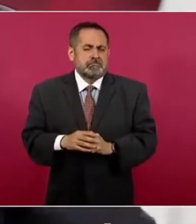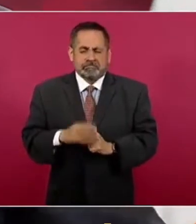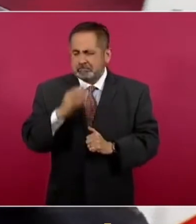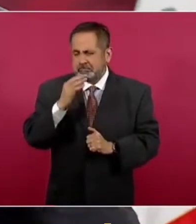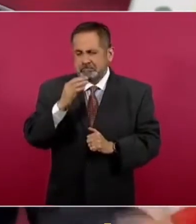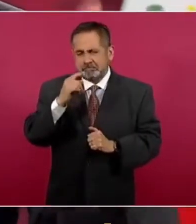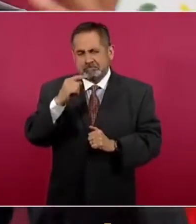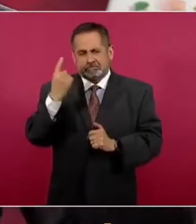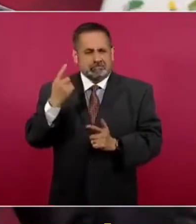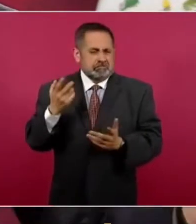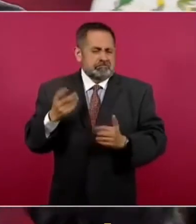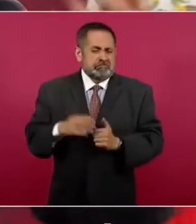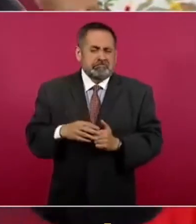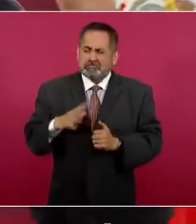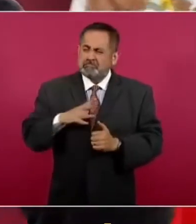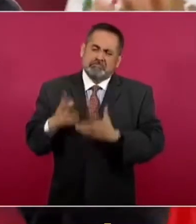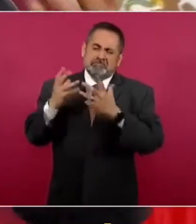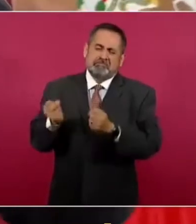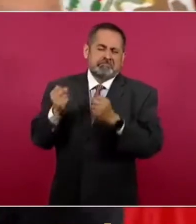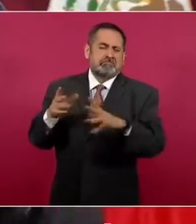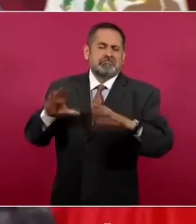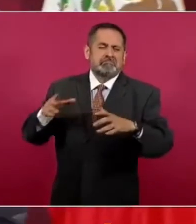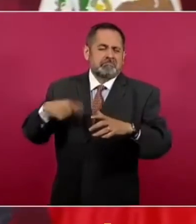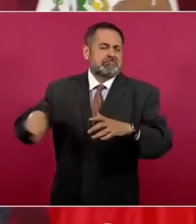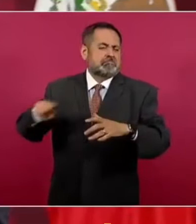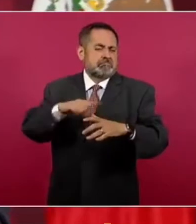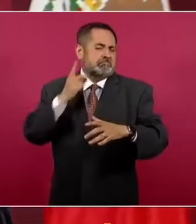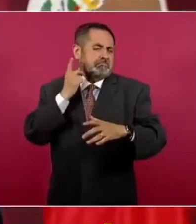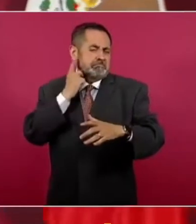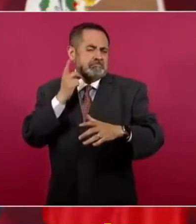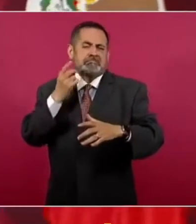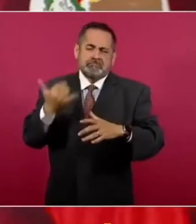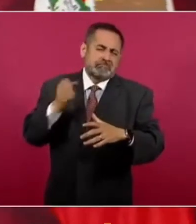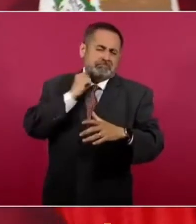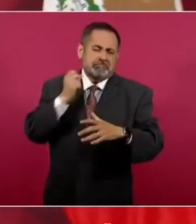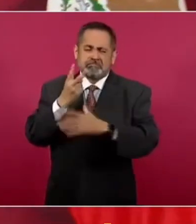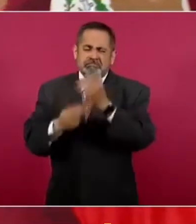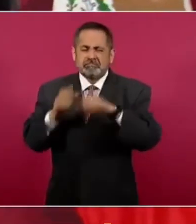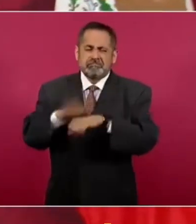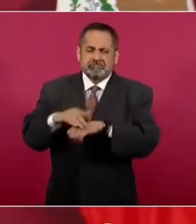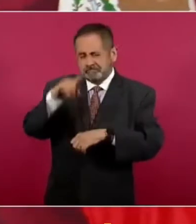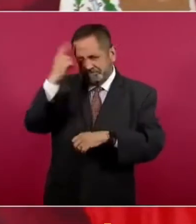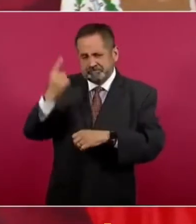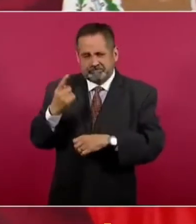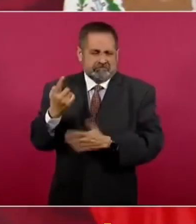pues hay muchos legisladores, tanto en la Cámara de Diputados como en la Cámara de Senadores,